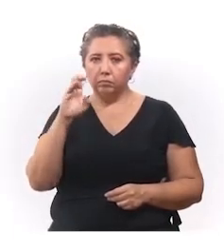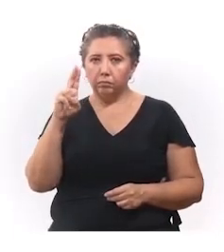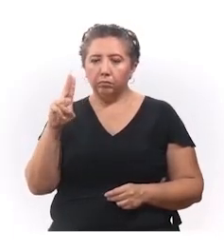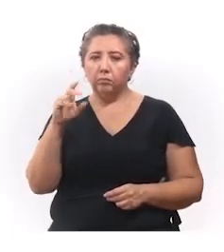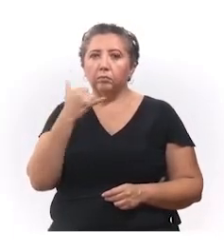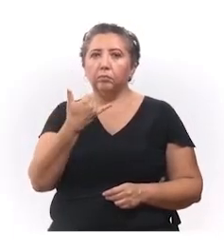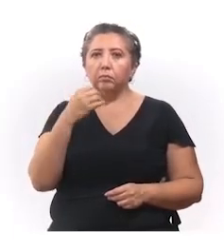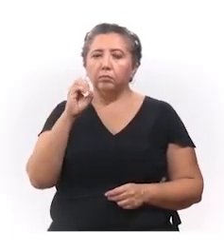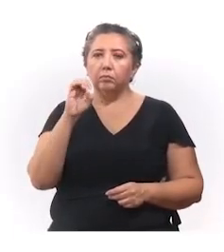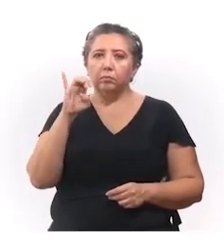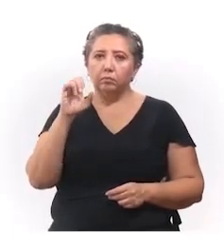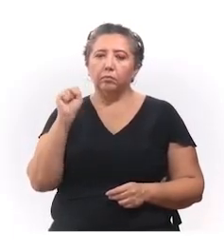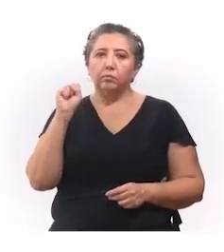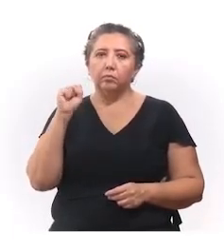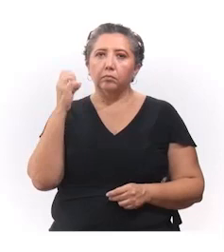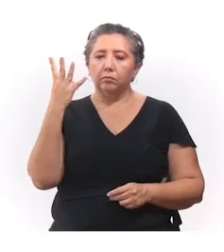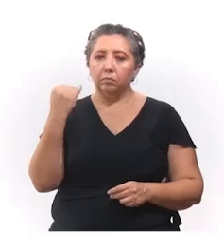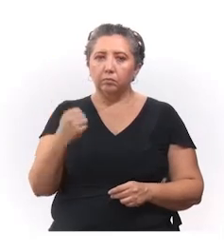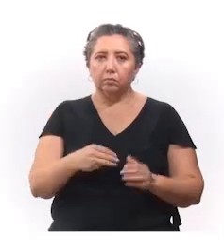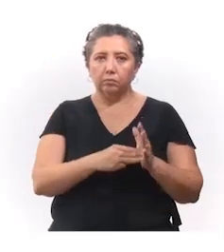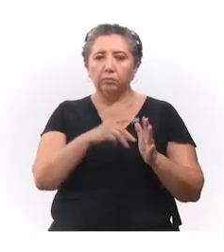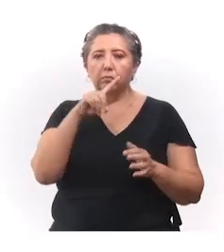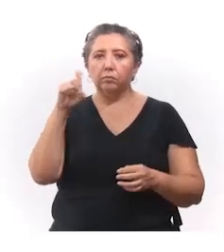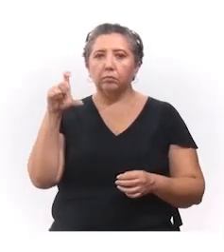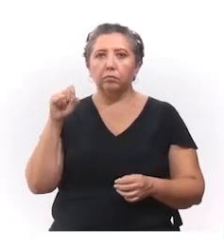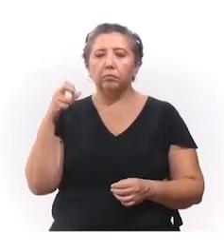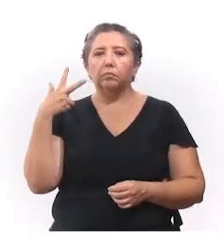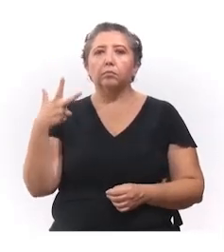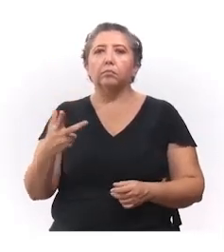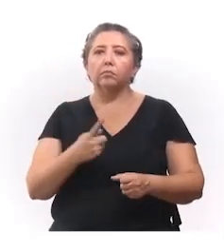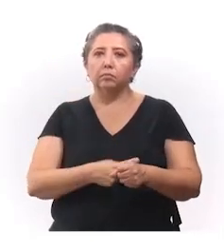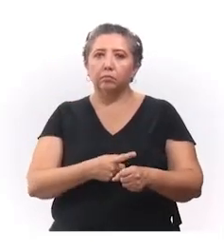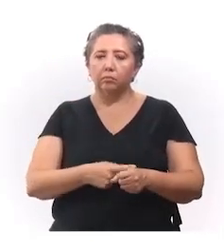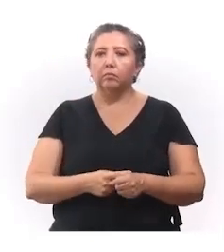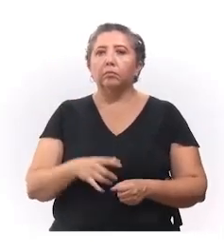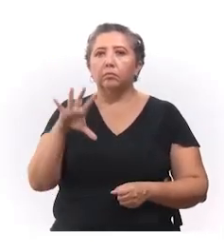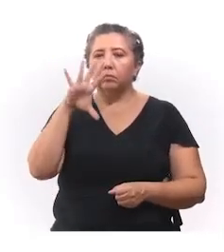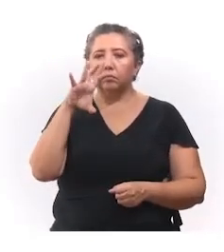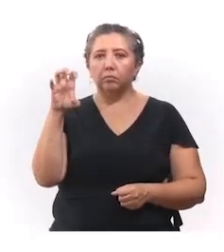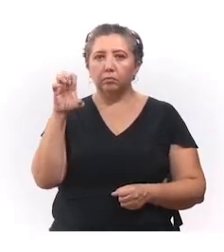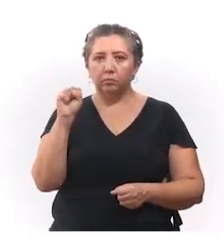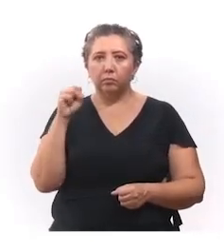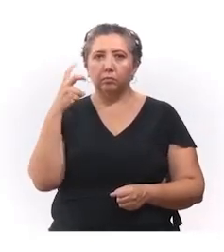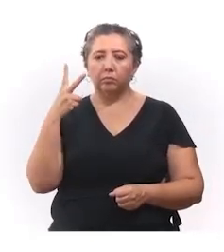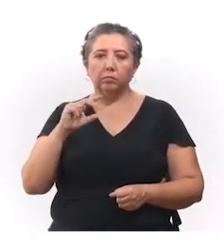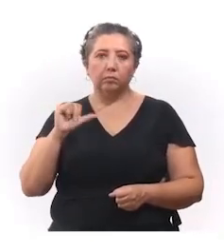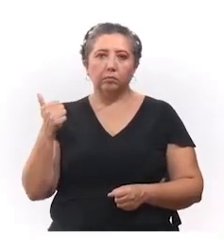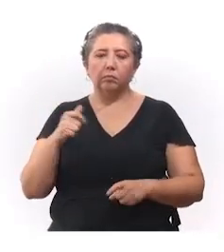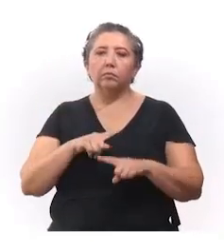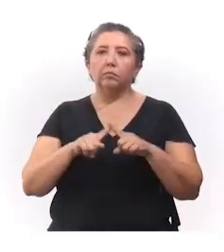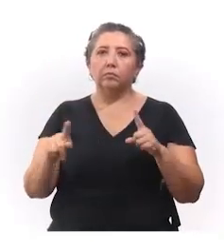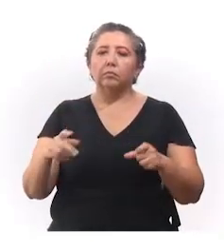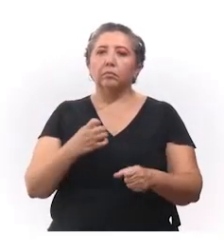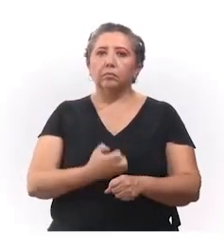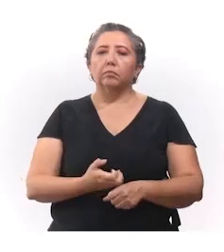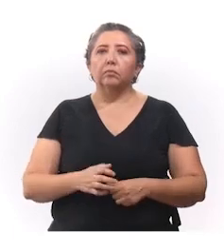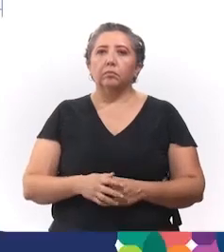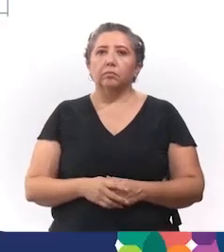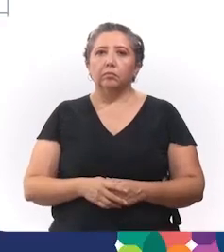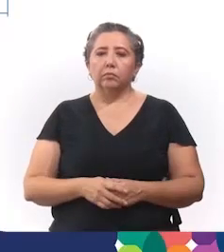Yobaí. De los 69.128 casos positivos, 562 son de otro país u otro